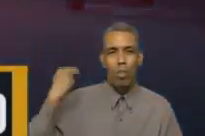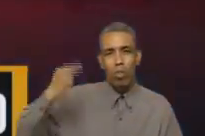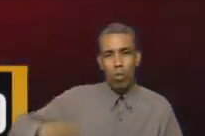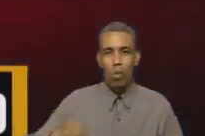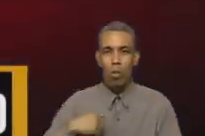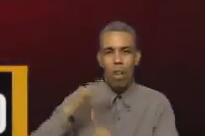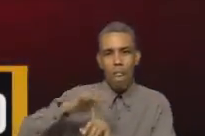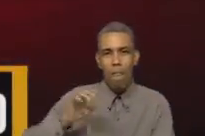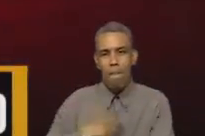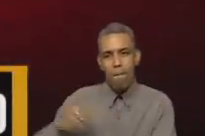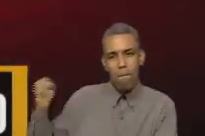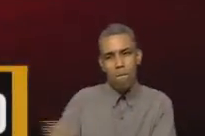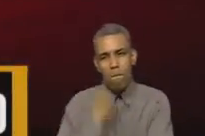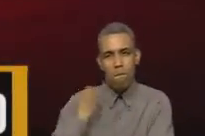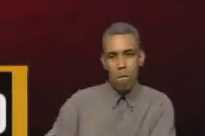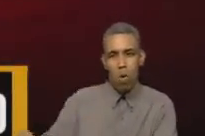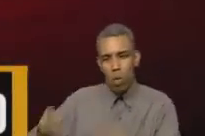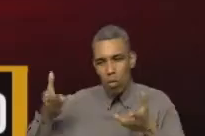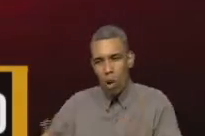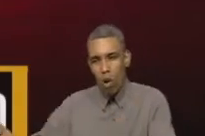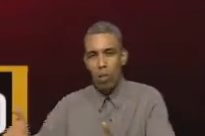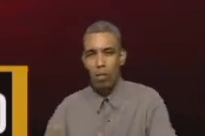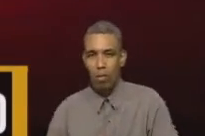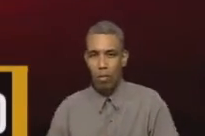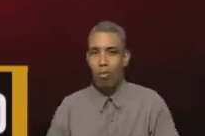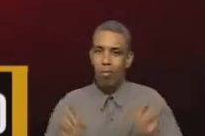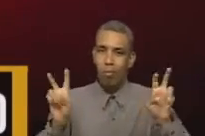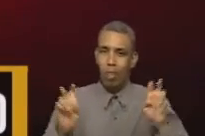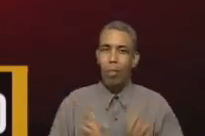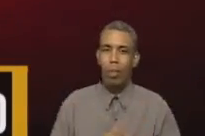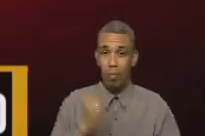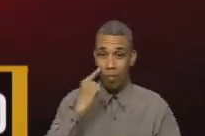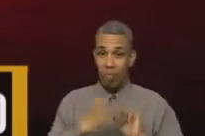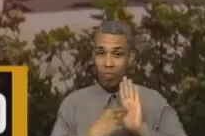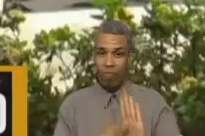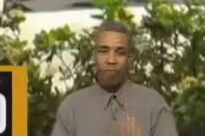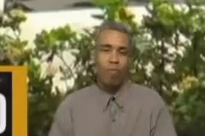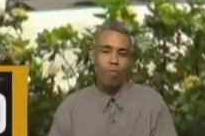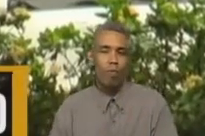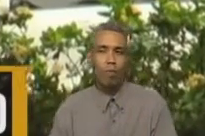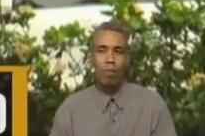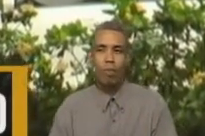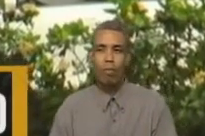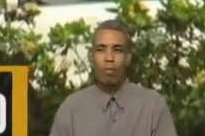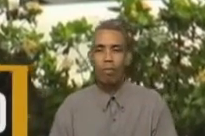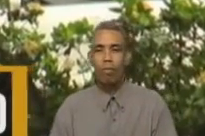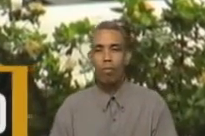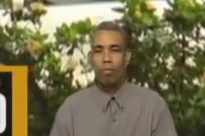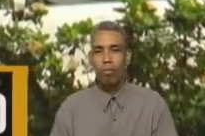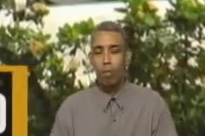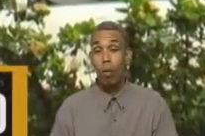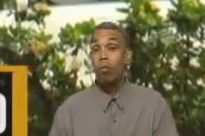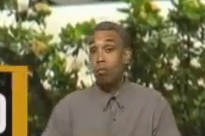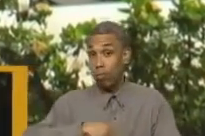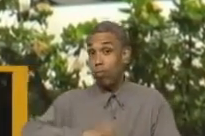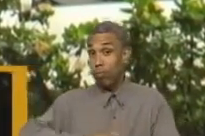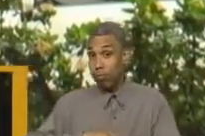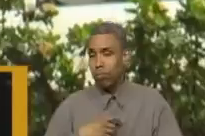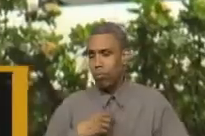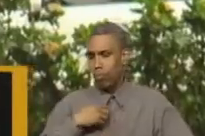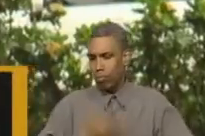obra de teatro Historias con Ojos de Mujer, que se presentará hoy en la ciudad. Un proceso bastante largo, bastante